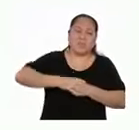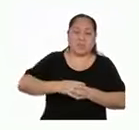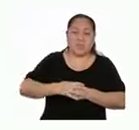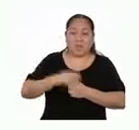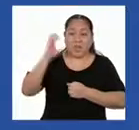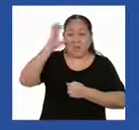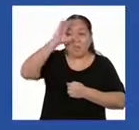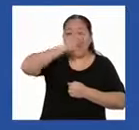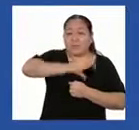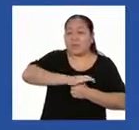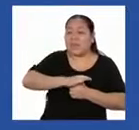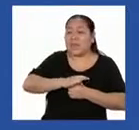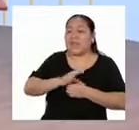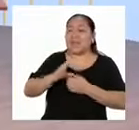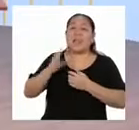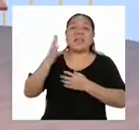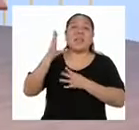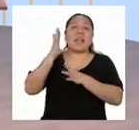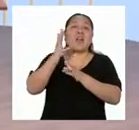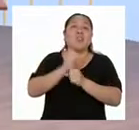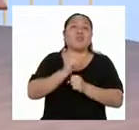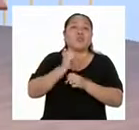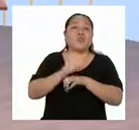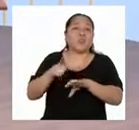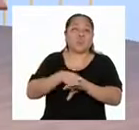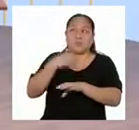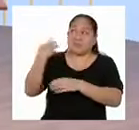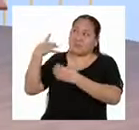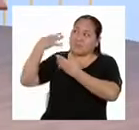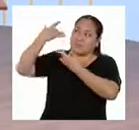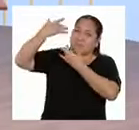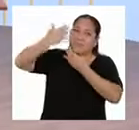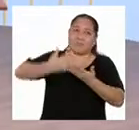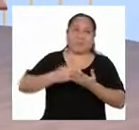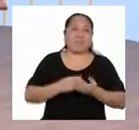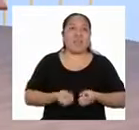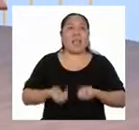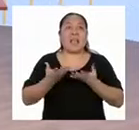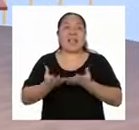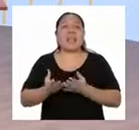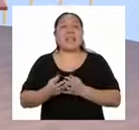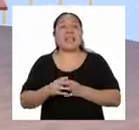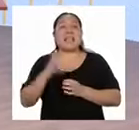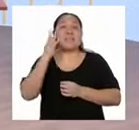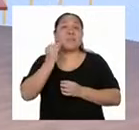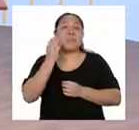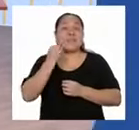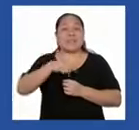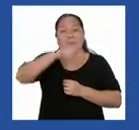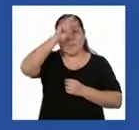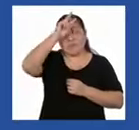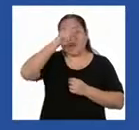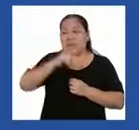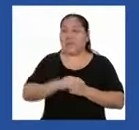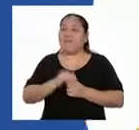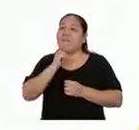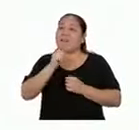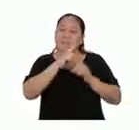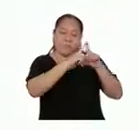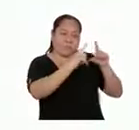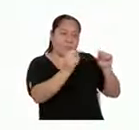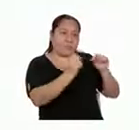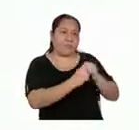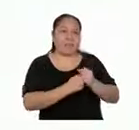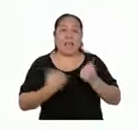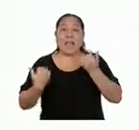nuestros ancestros. Y ahora abrió el tema, de la experiencia peruana al contexto mundial. Falta un párrafo.